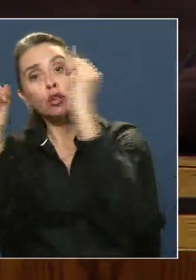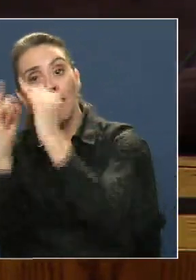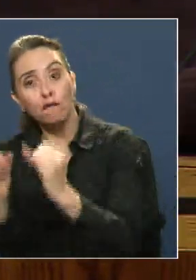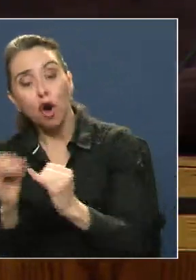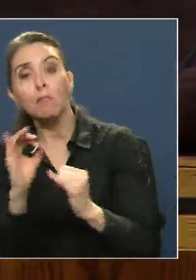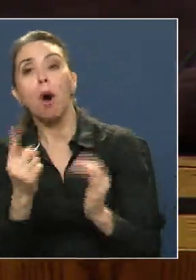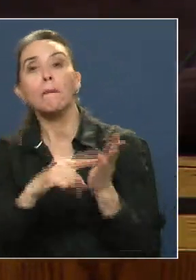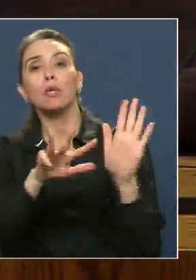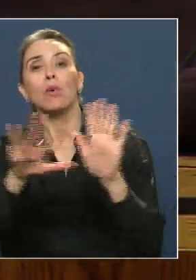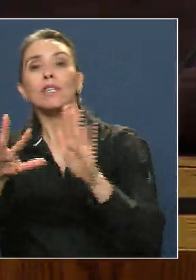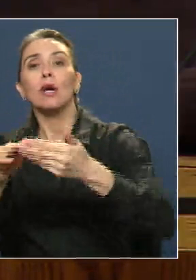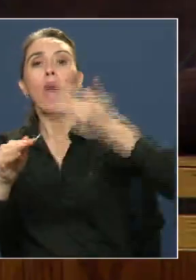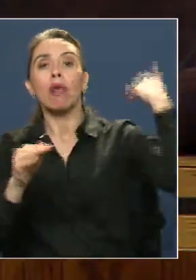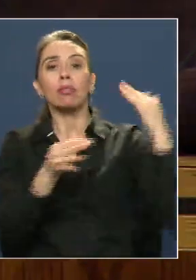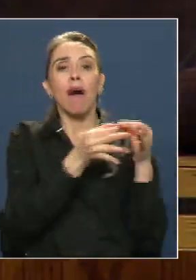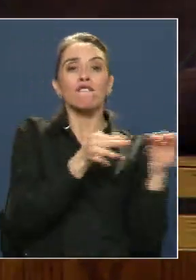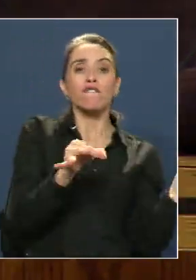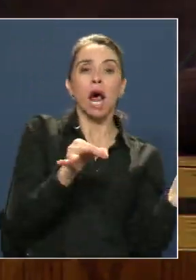para atrás?